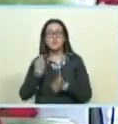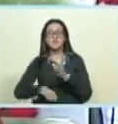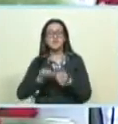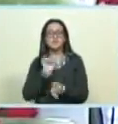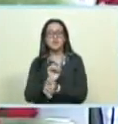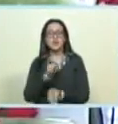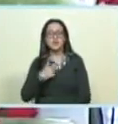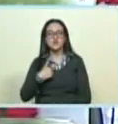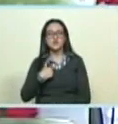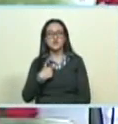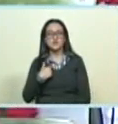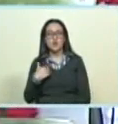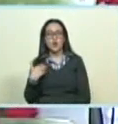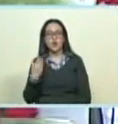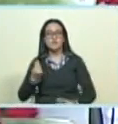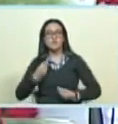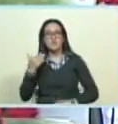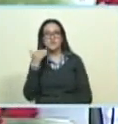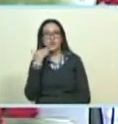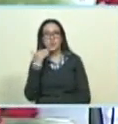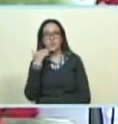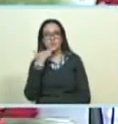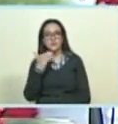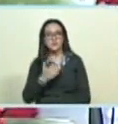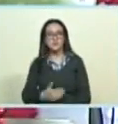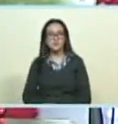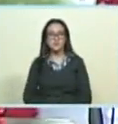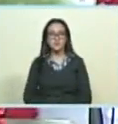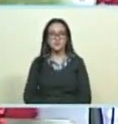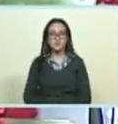soy ciudadano estadounidense.